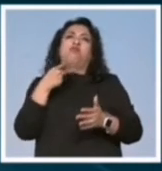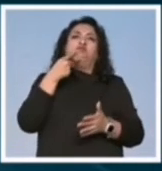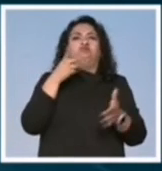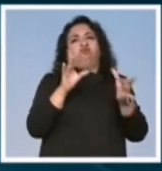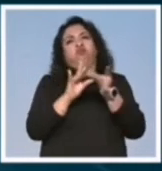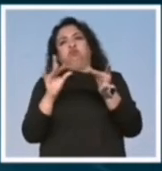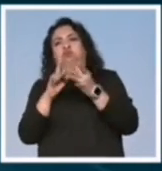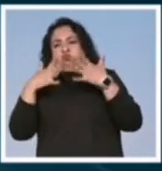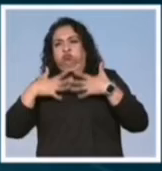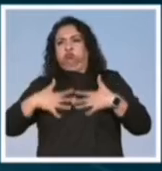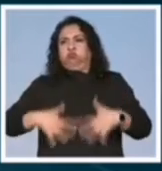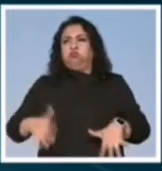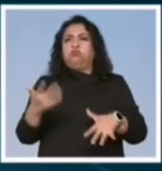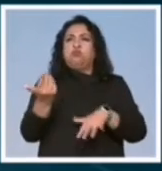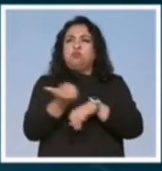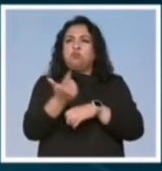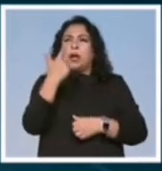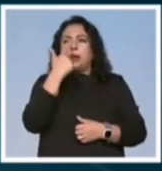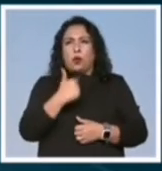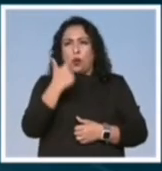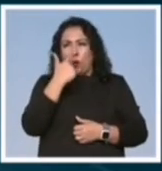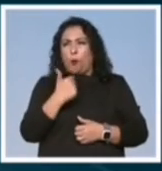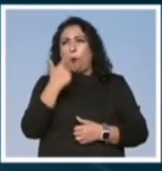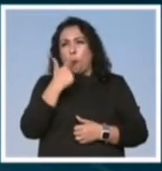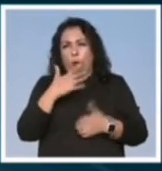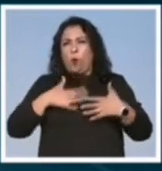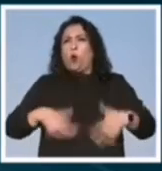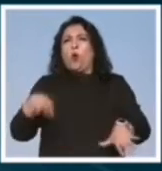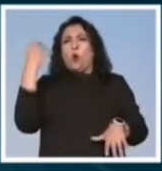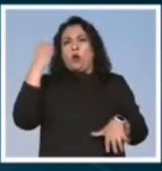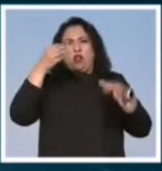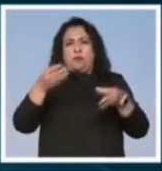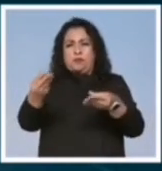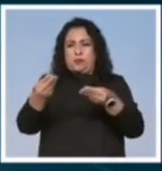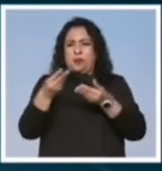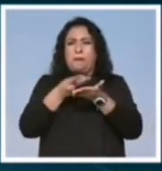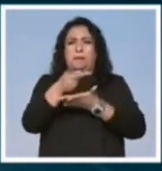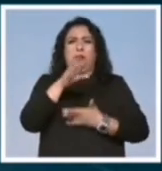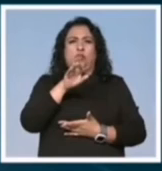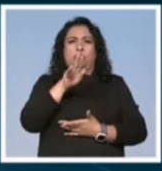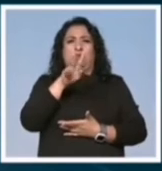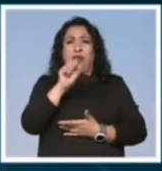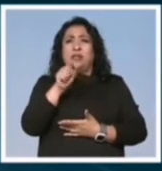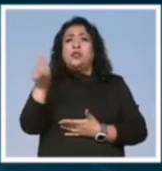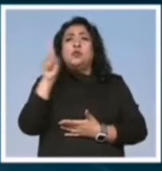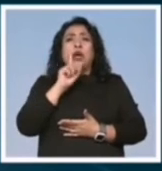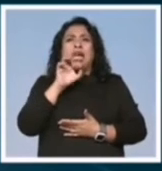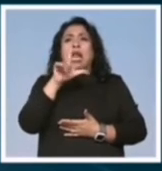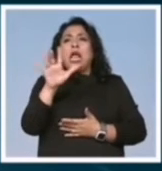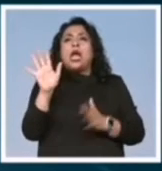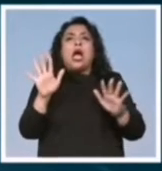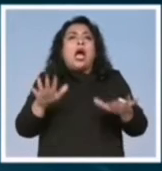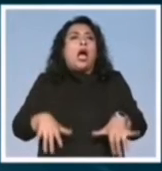su traje amarillo y rojo oaxaqueño cuando recibe el premio Cervantes. Pero Elena no da paso sin